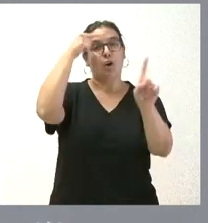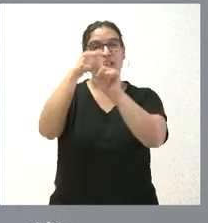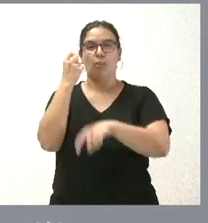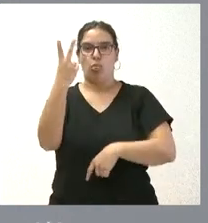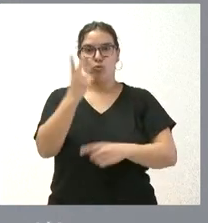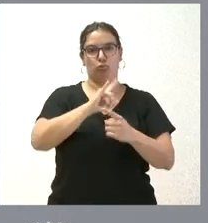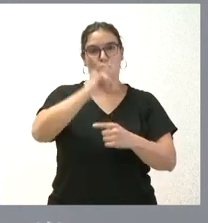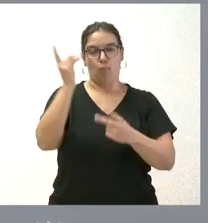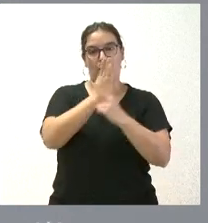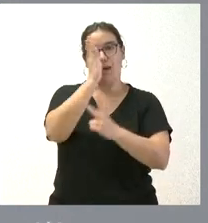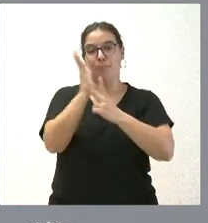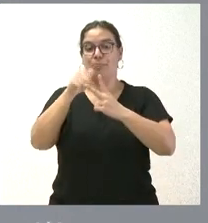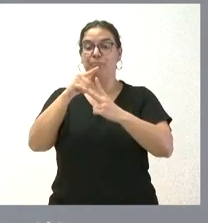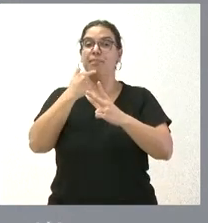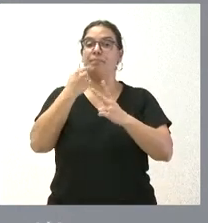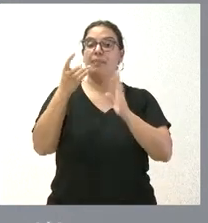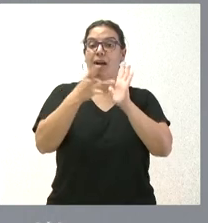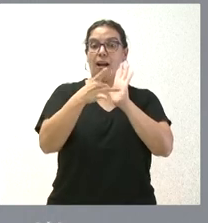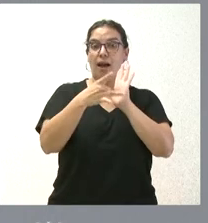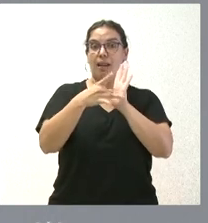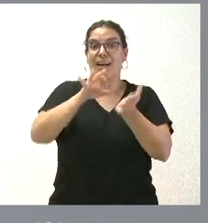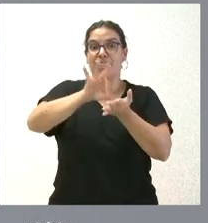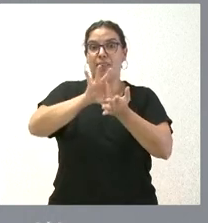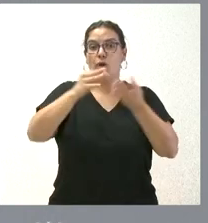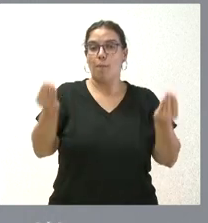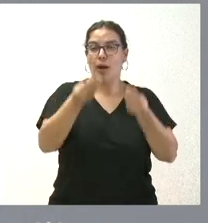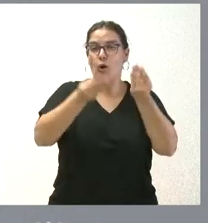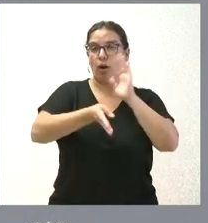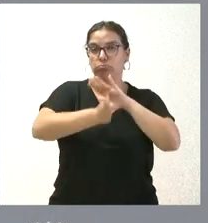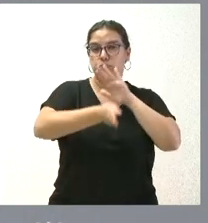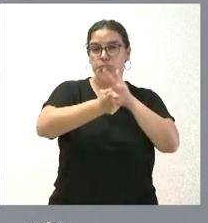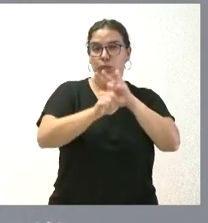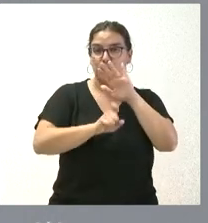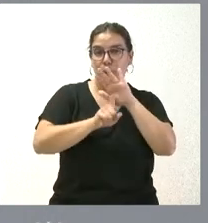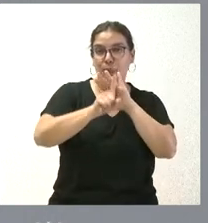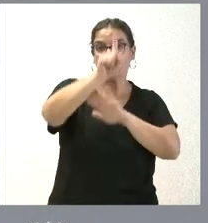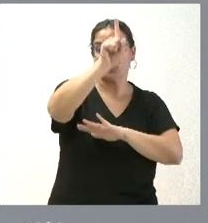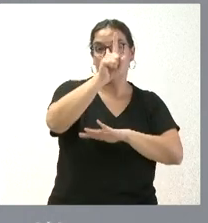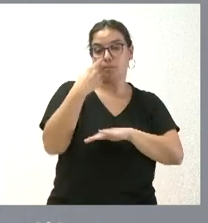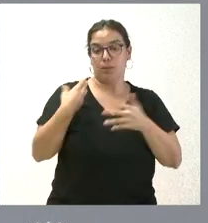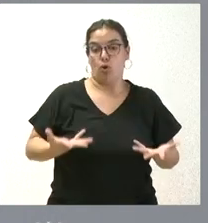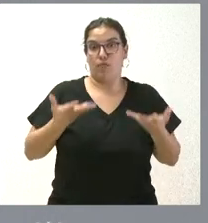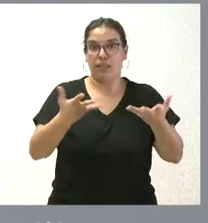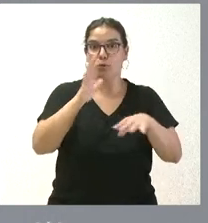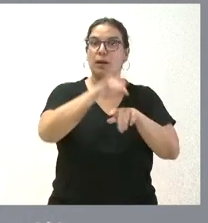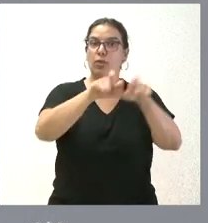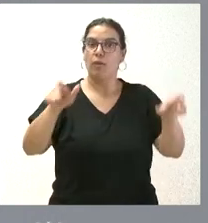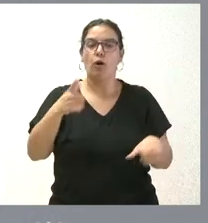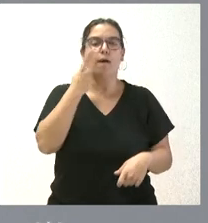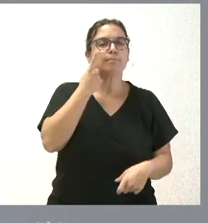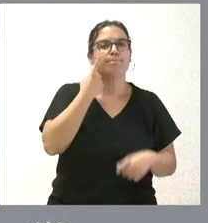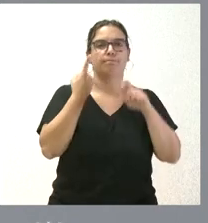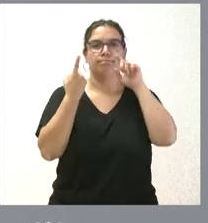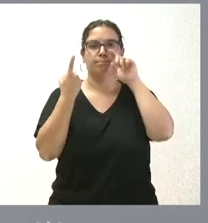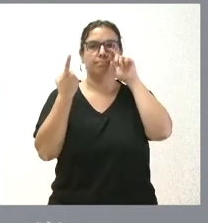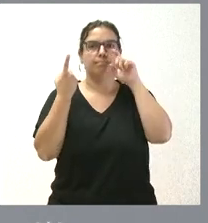la mejora continua en la calidad de los servicios que ofrecemos a los ciudadanos, estar siempre atentos, por tanto,